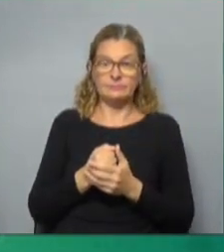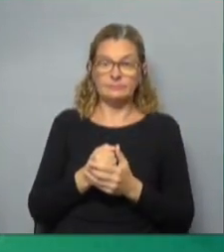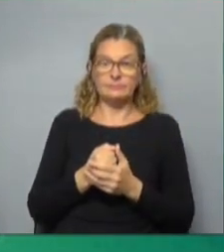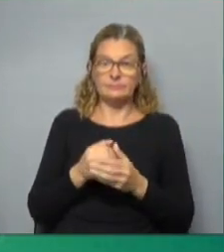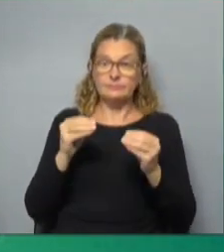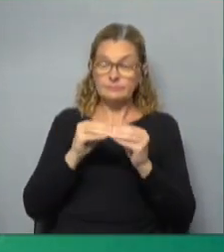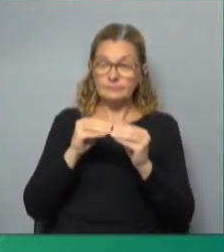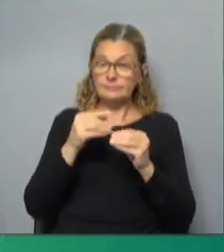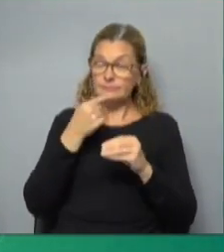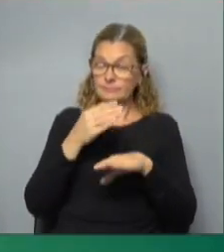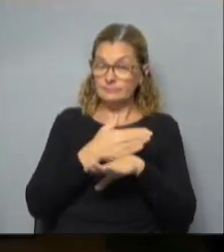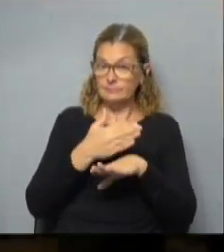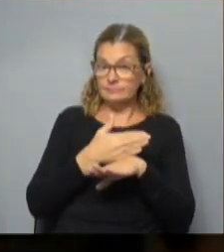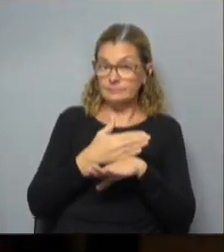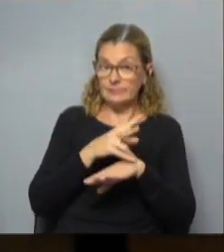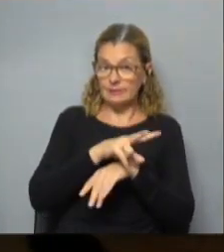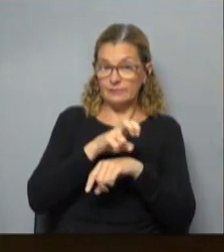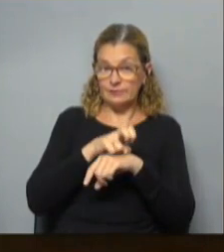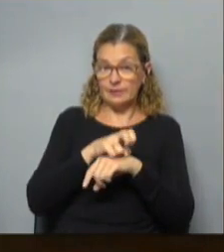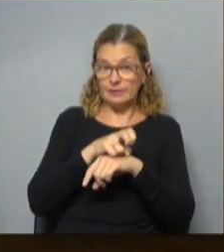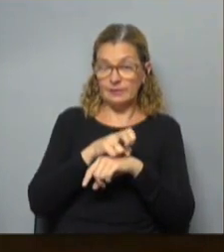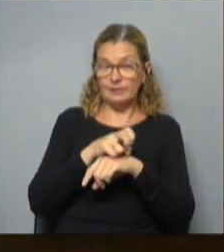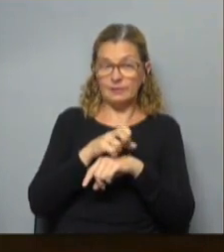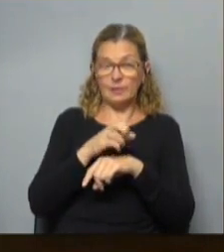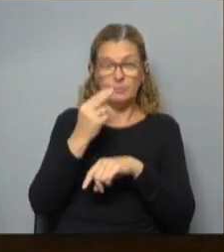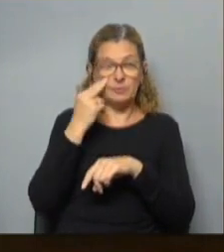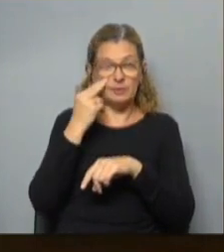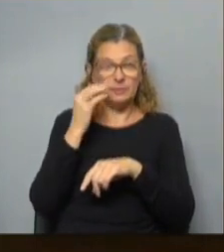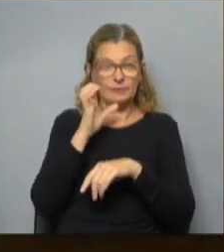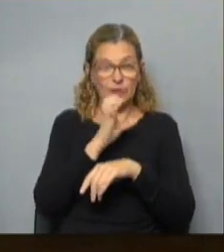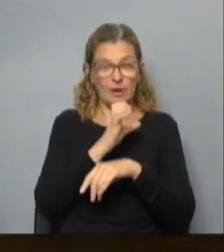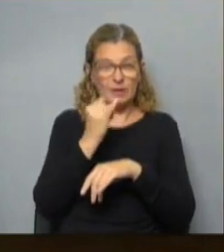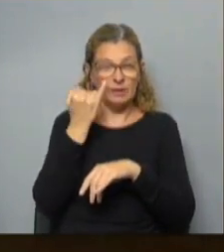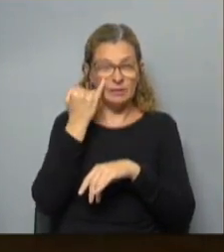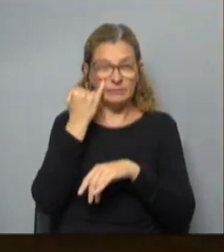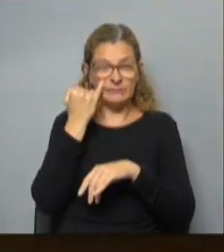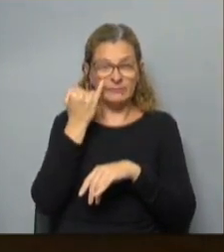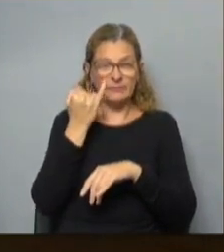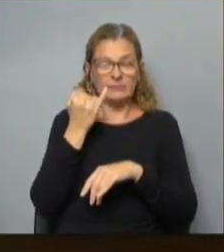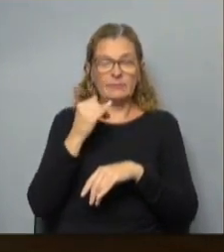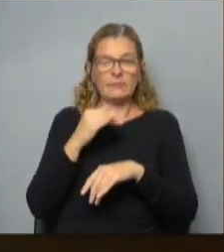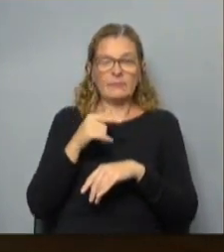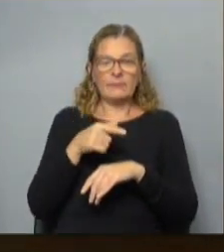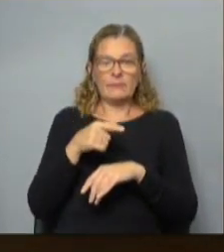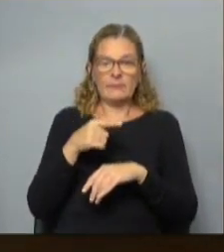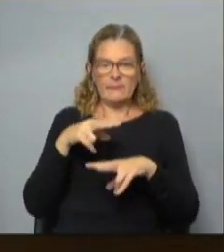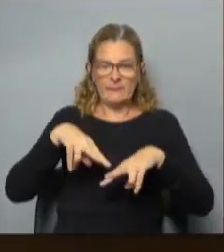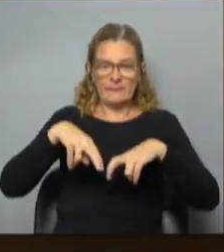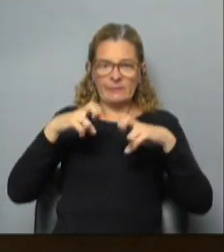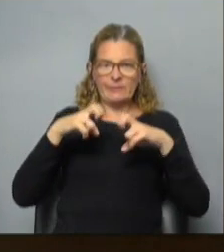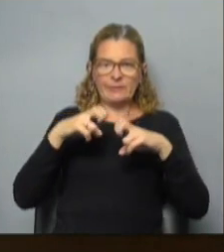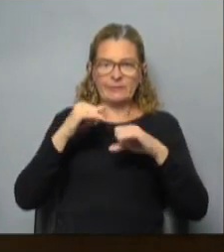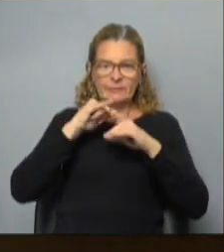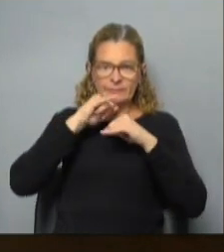como adelantábamos la fiscalía de delitos sexuales de violencia doméstica de violencia basada en género está investigando